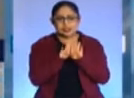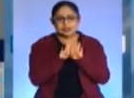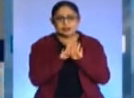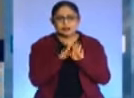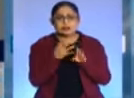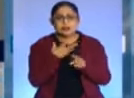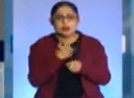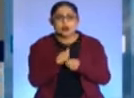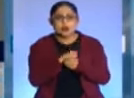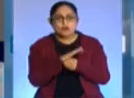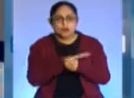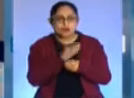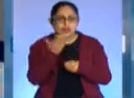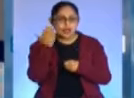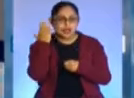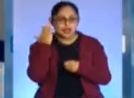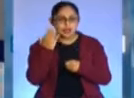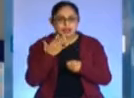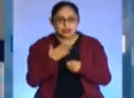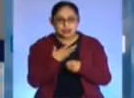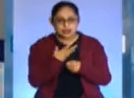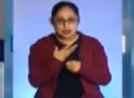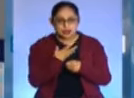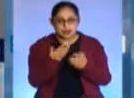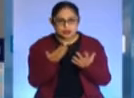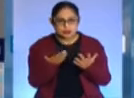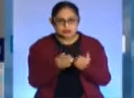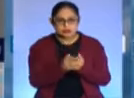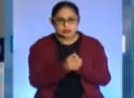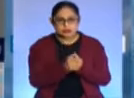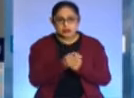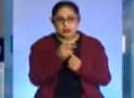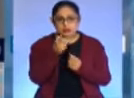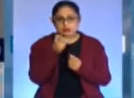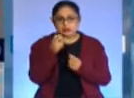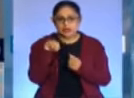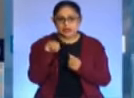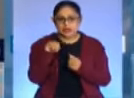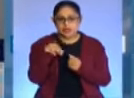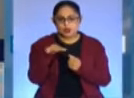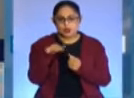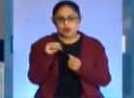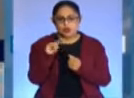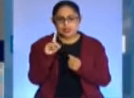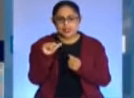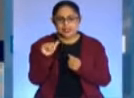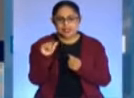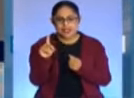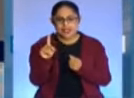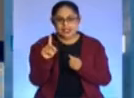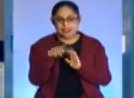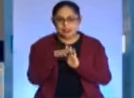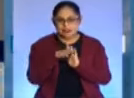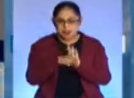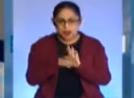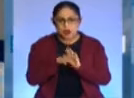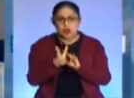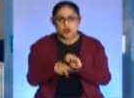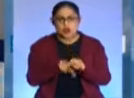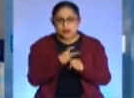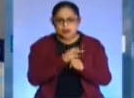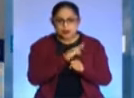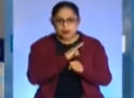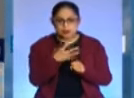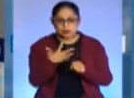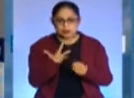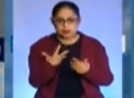les dio COVID o que tuvieron la vacunación, entonces su inmunidad es baja y ya pueden nuevamente contagiarse, pero